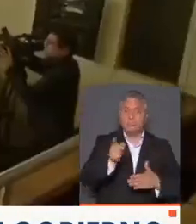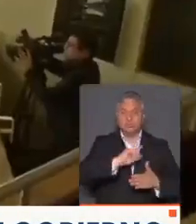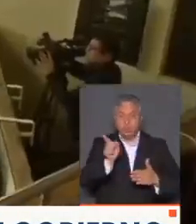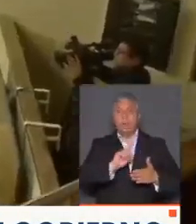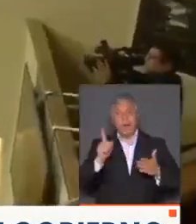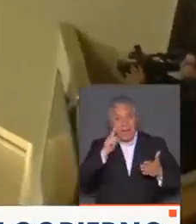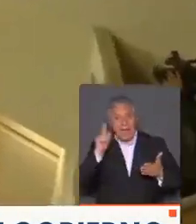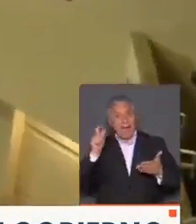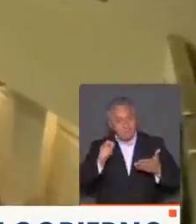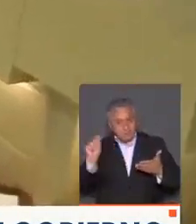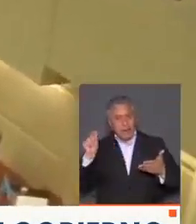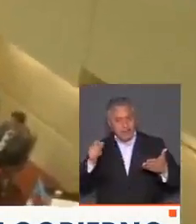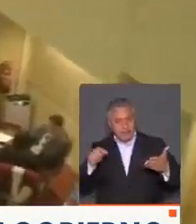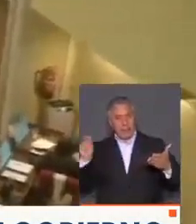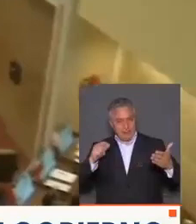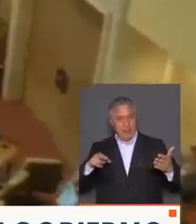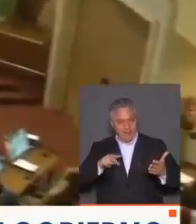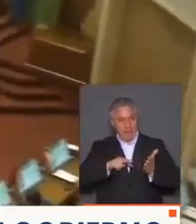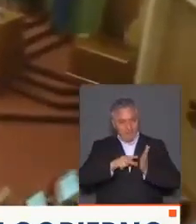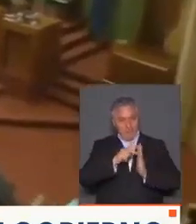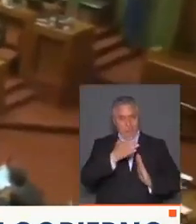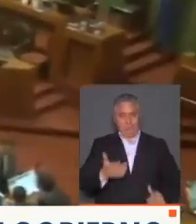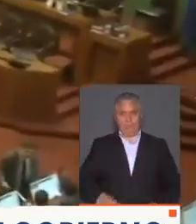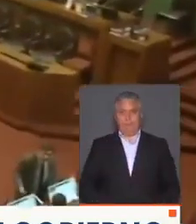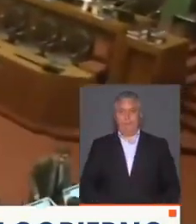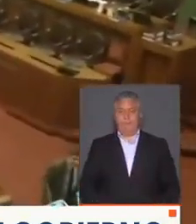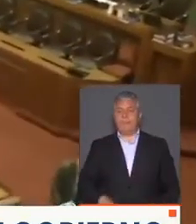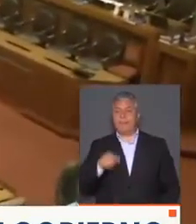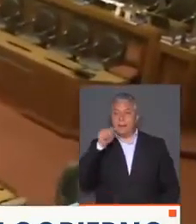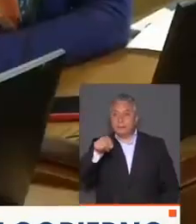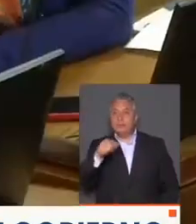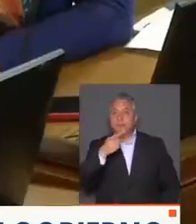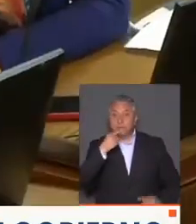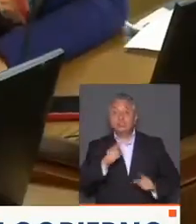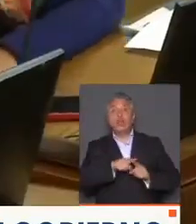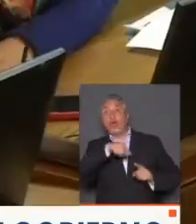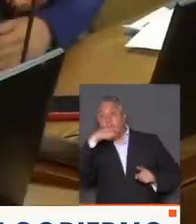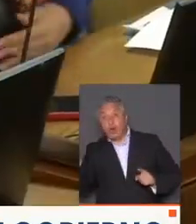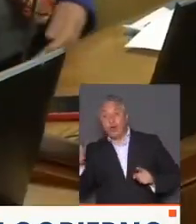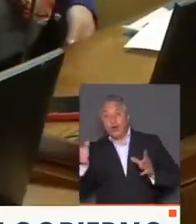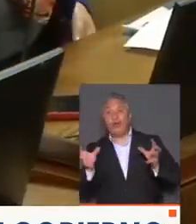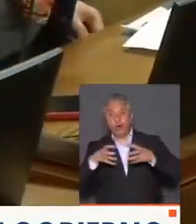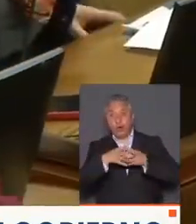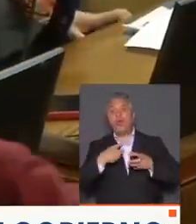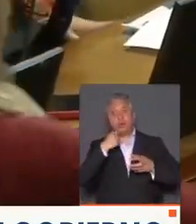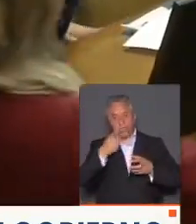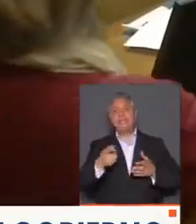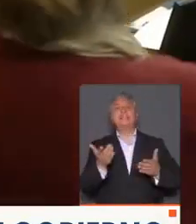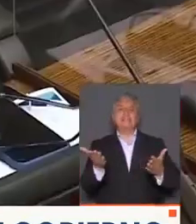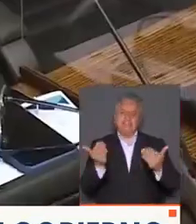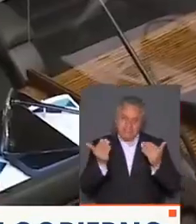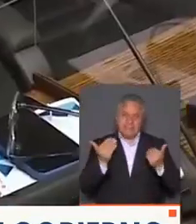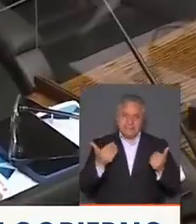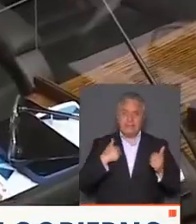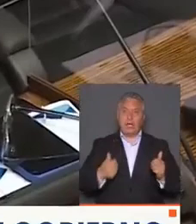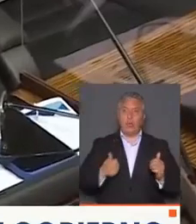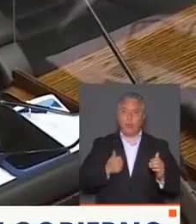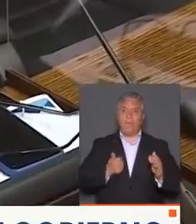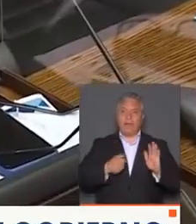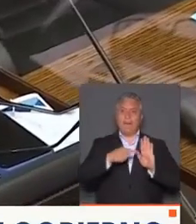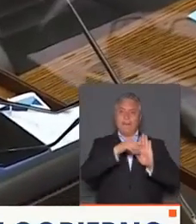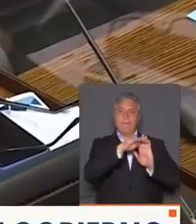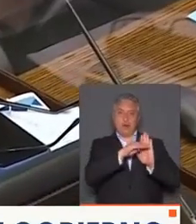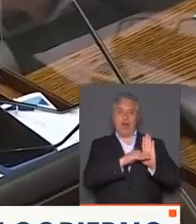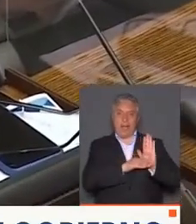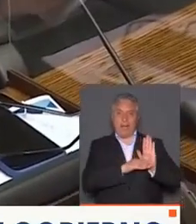es la prueba dignidad la otra Vereda oficialista enfatizan en la necesidad de cumplir el programa de gobierno para justamente enfrentar